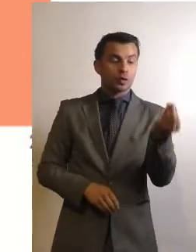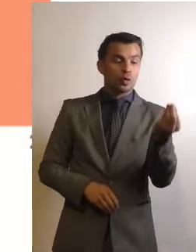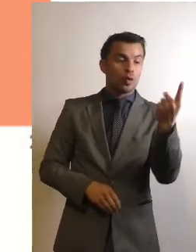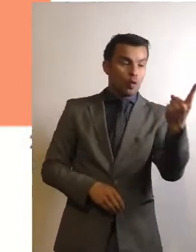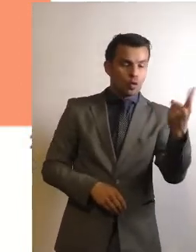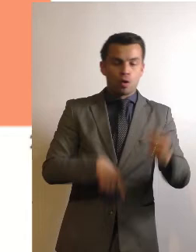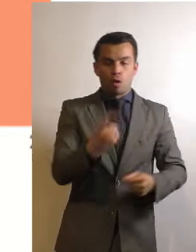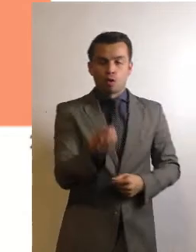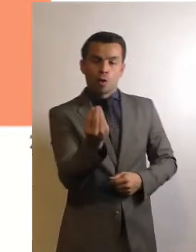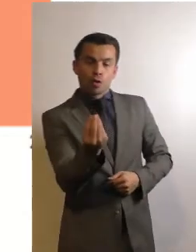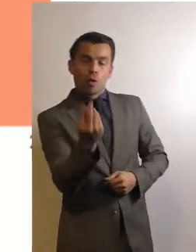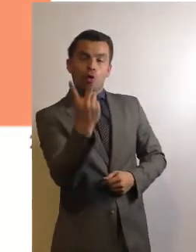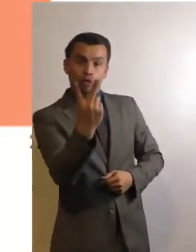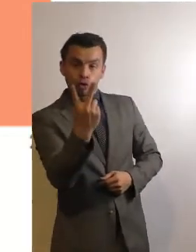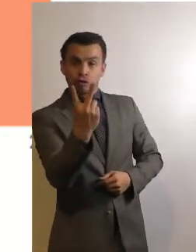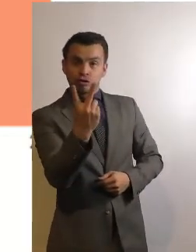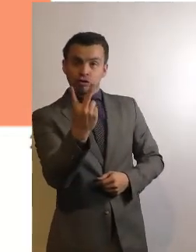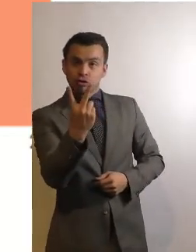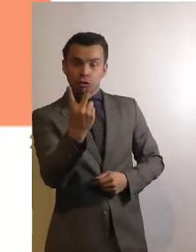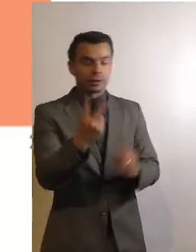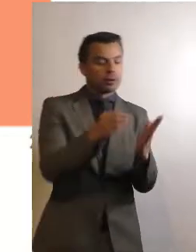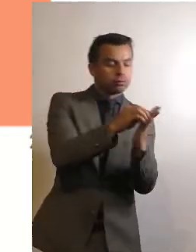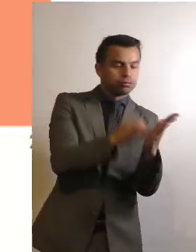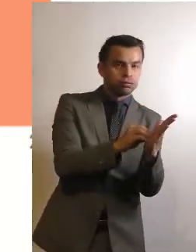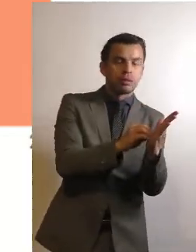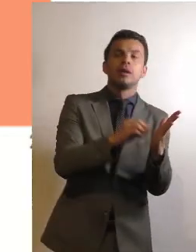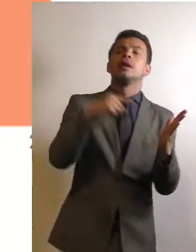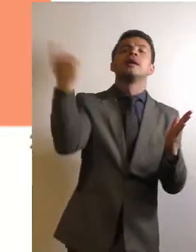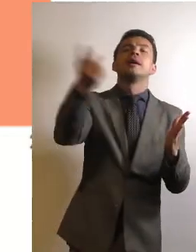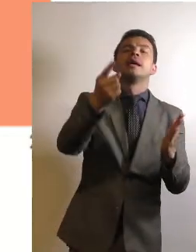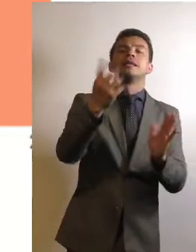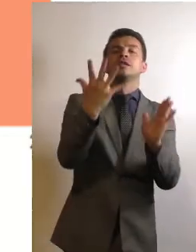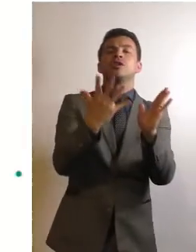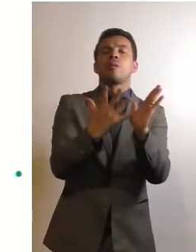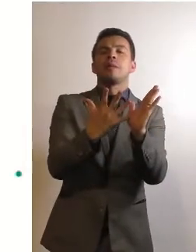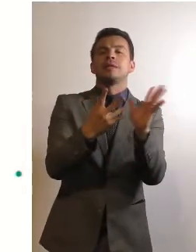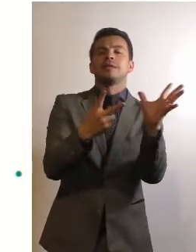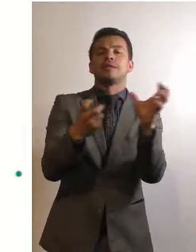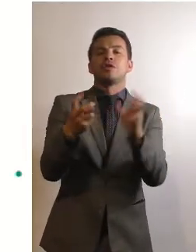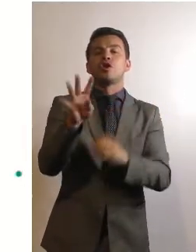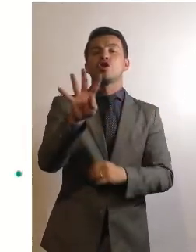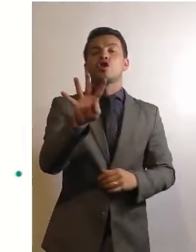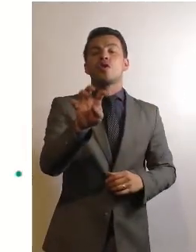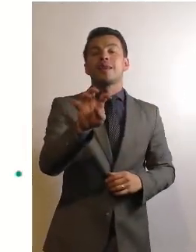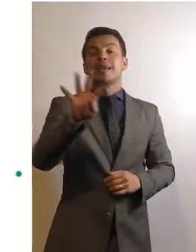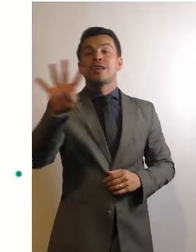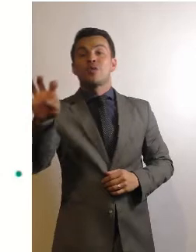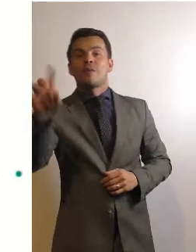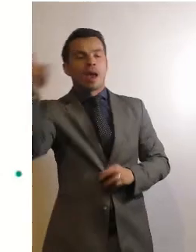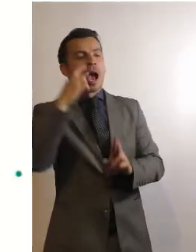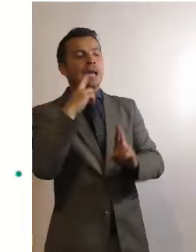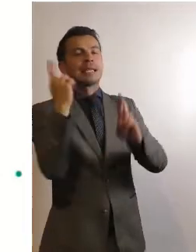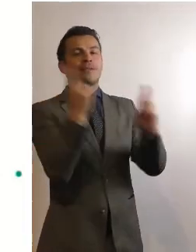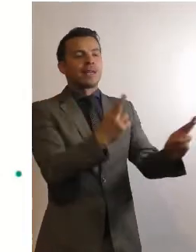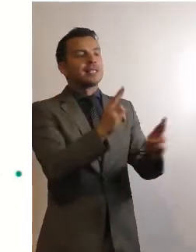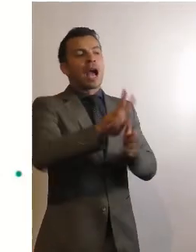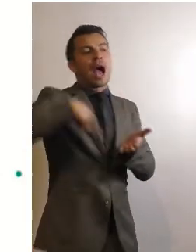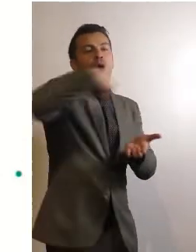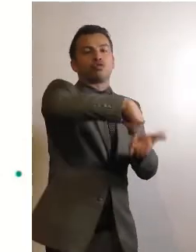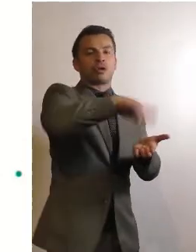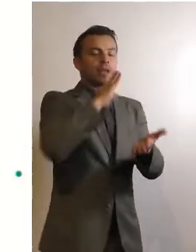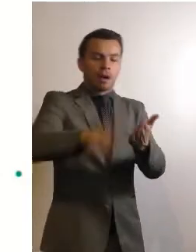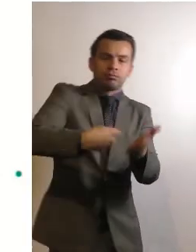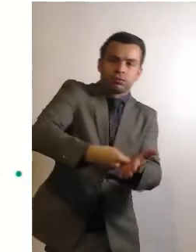con 5.759 citaciones en total entre el 2018 y el 2021.